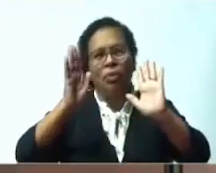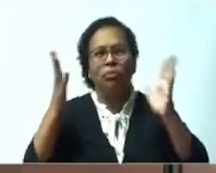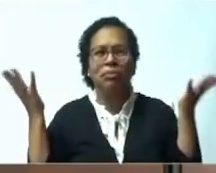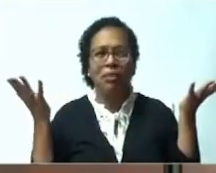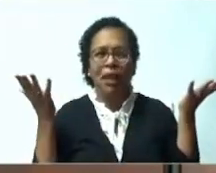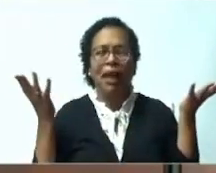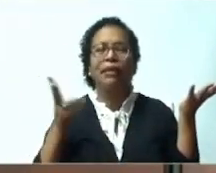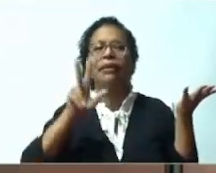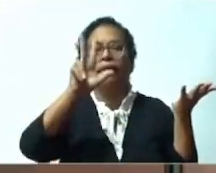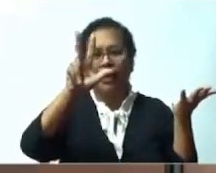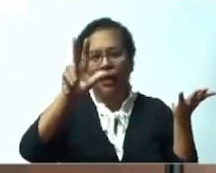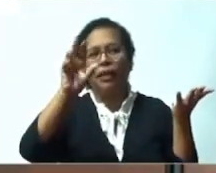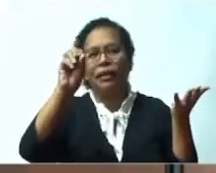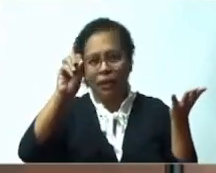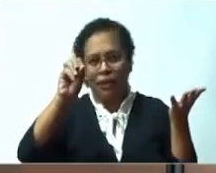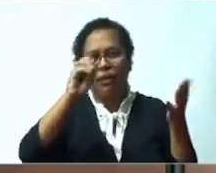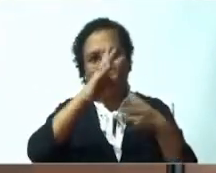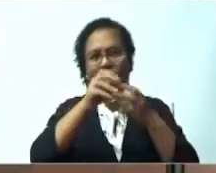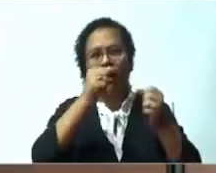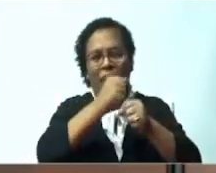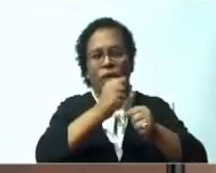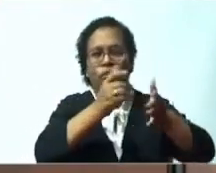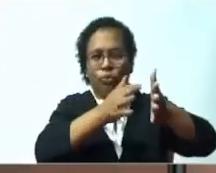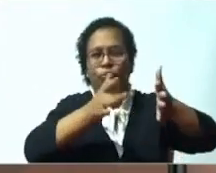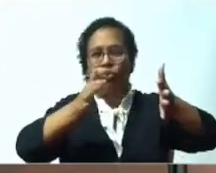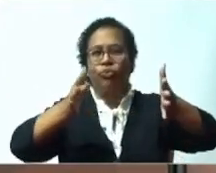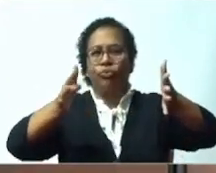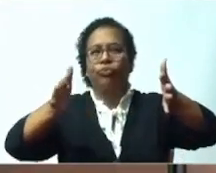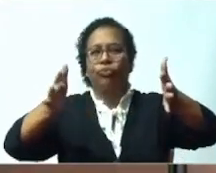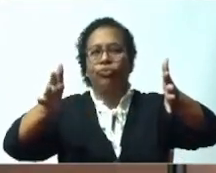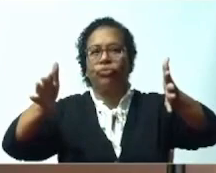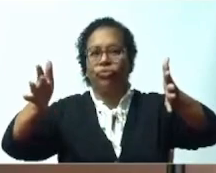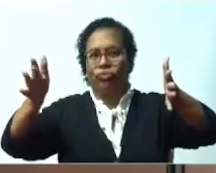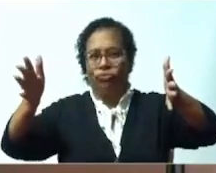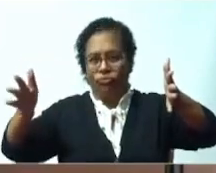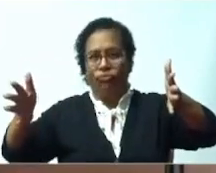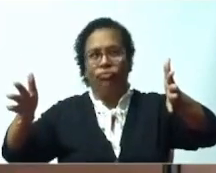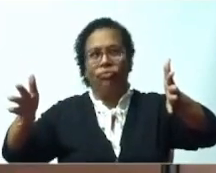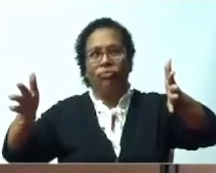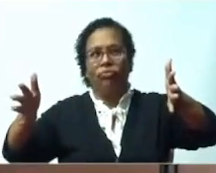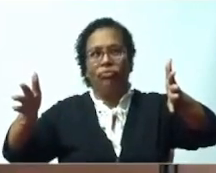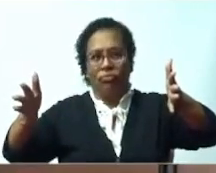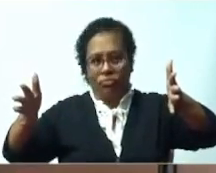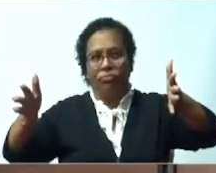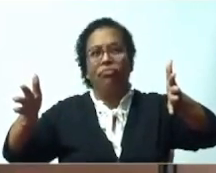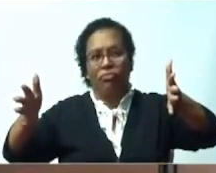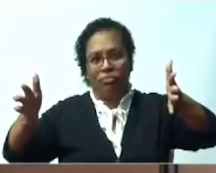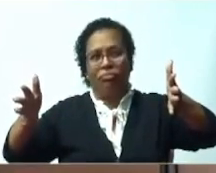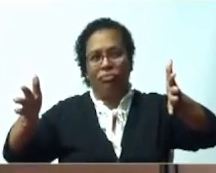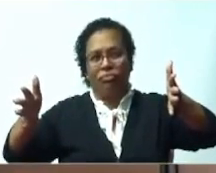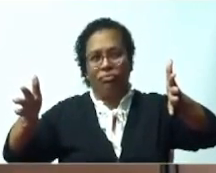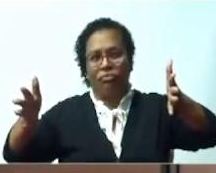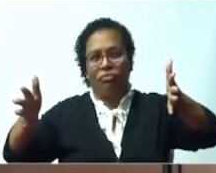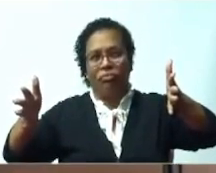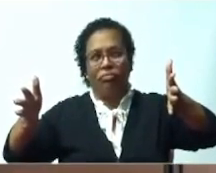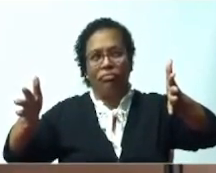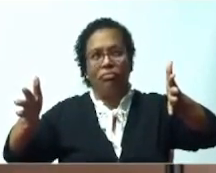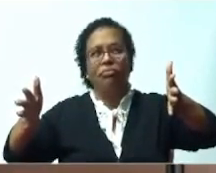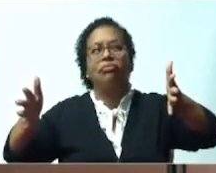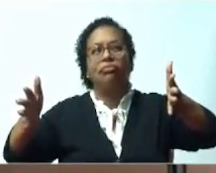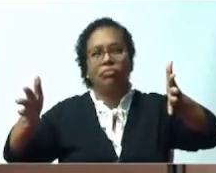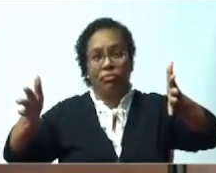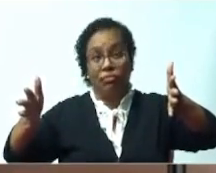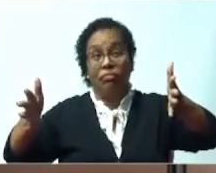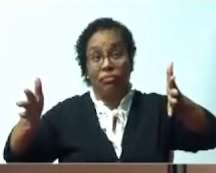años adicionales. Correcto. Si no, yo no doy lo que tengo que dar. Es bueno señalar que en